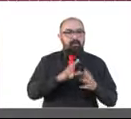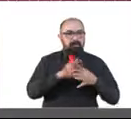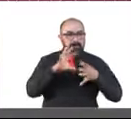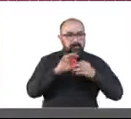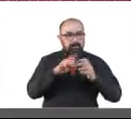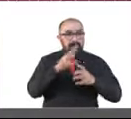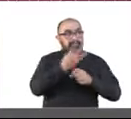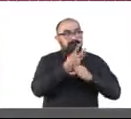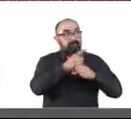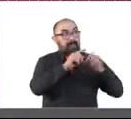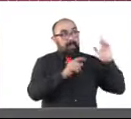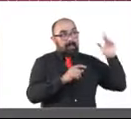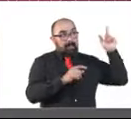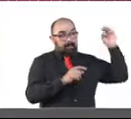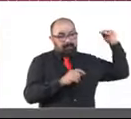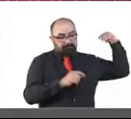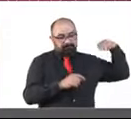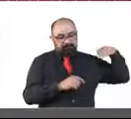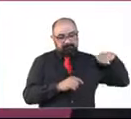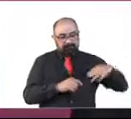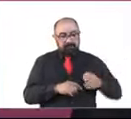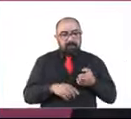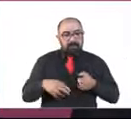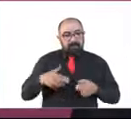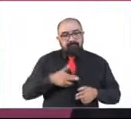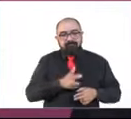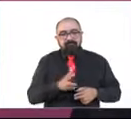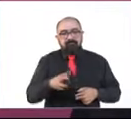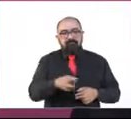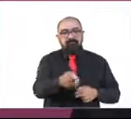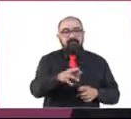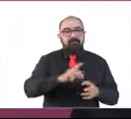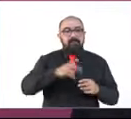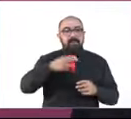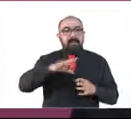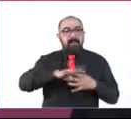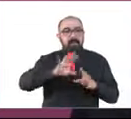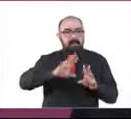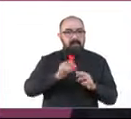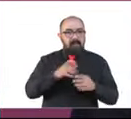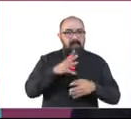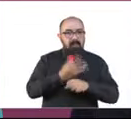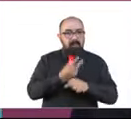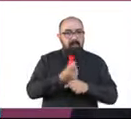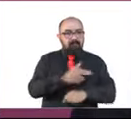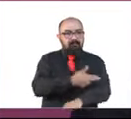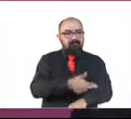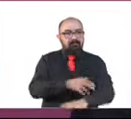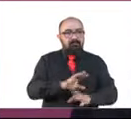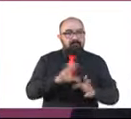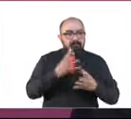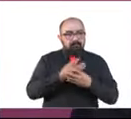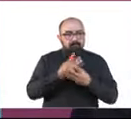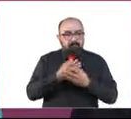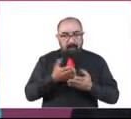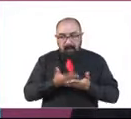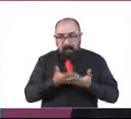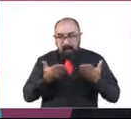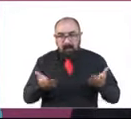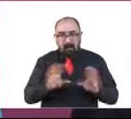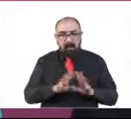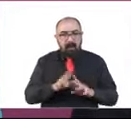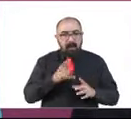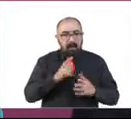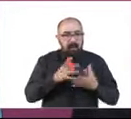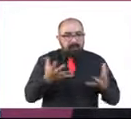baja, igual el río Magdalena y el río de los Remedios, que en realidad es un canal del desagüe. Hoy estamos